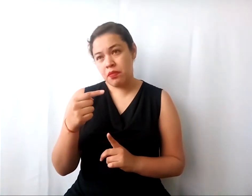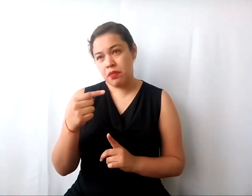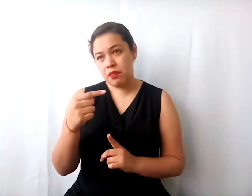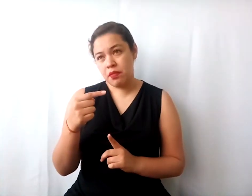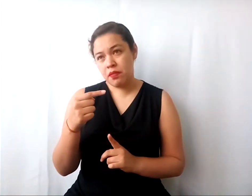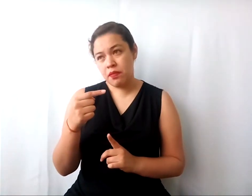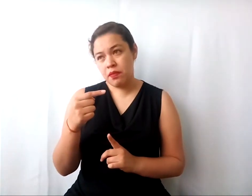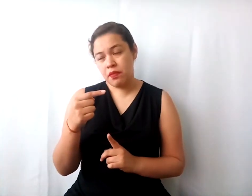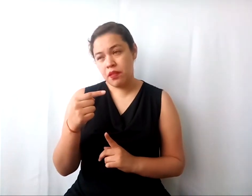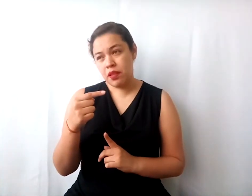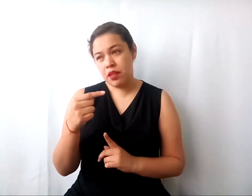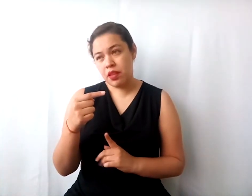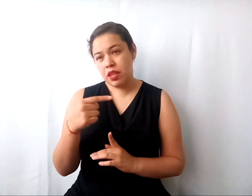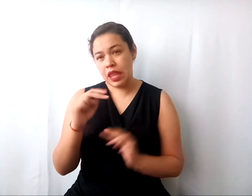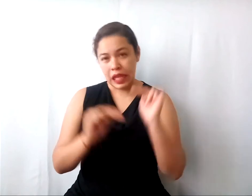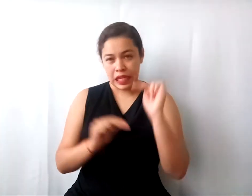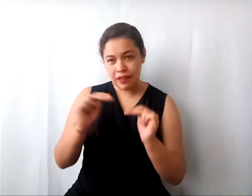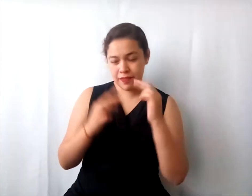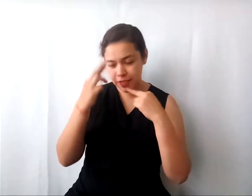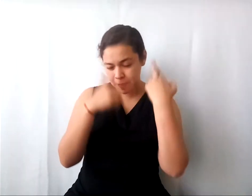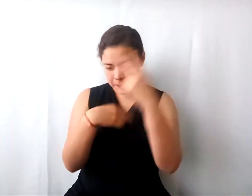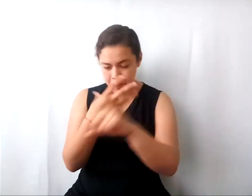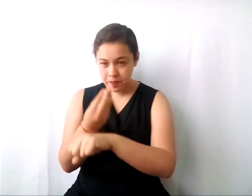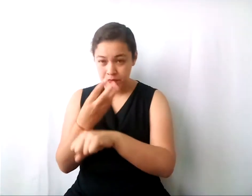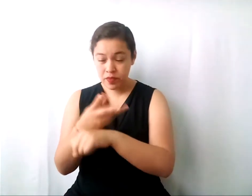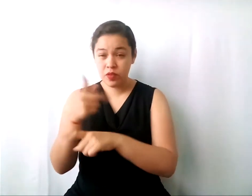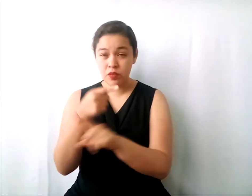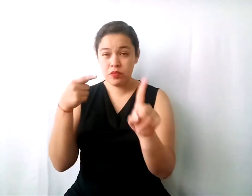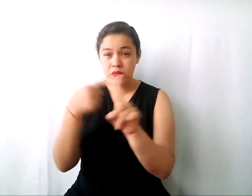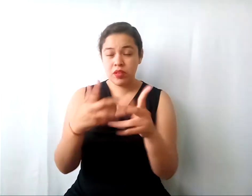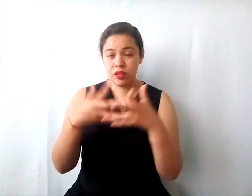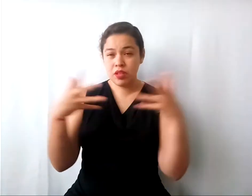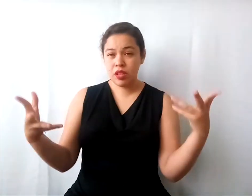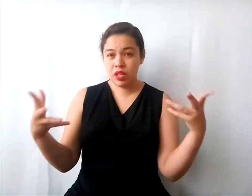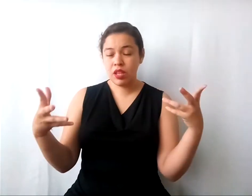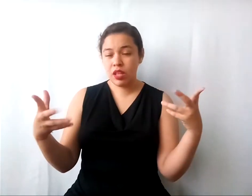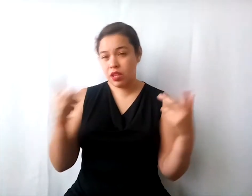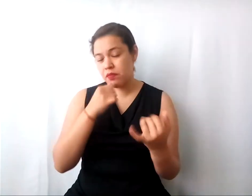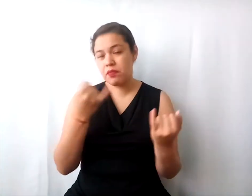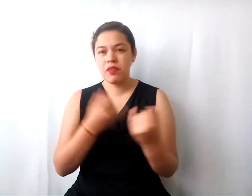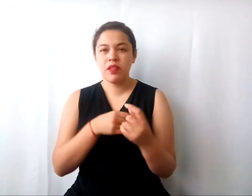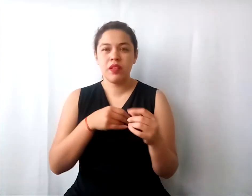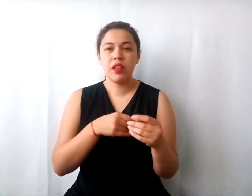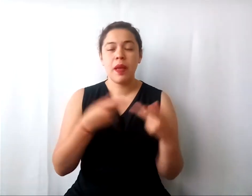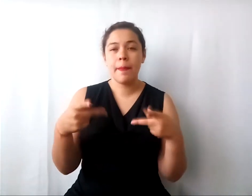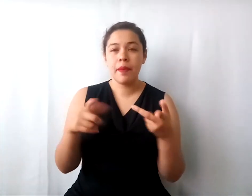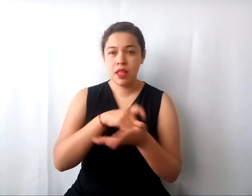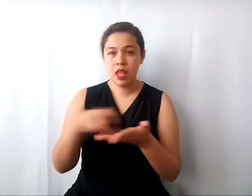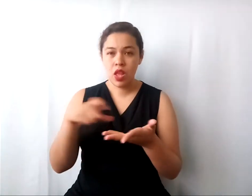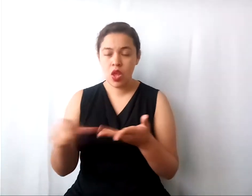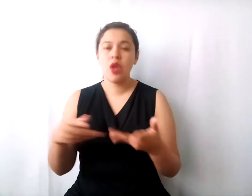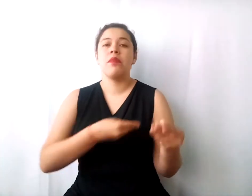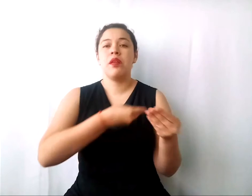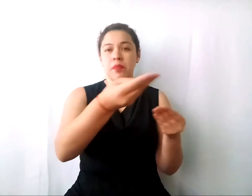equipos de medición. Y su objeto social es enorme. Tiene incluso la distribución de venta, compra, venta,